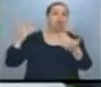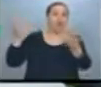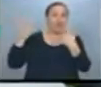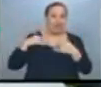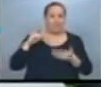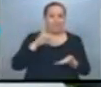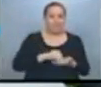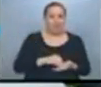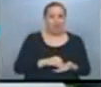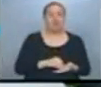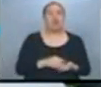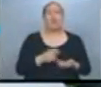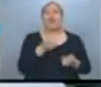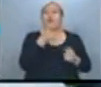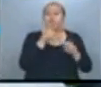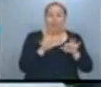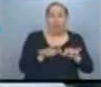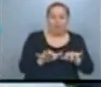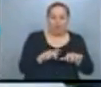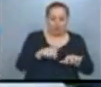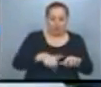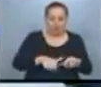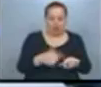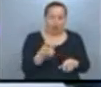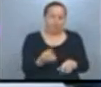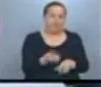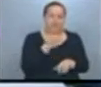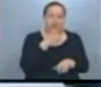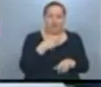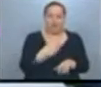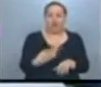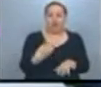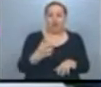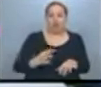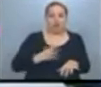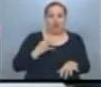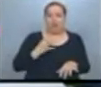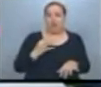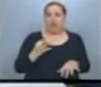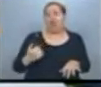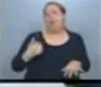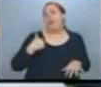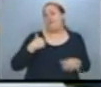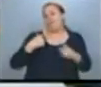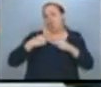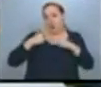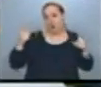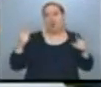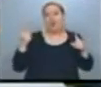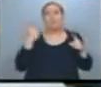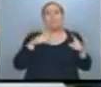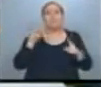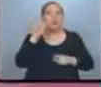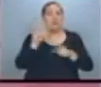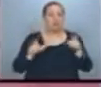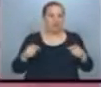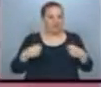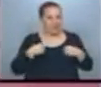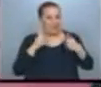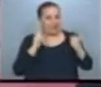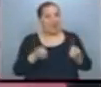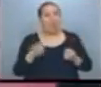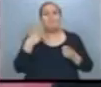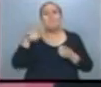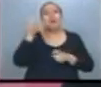Gorodish, una computadora que te compras hoy dentro de, no sé, 2-3 años, sí. A mí me dura muchísimo más, ¿no? Pero digo, A mí también, pero la